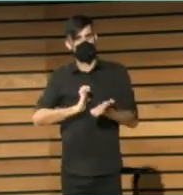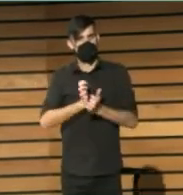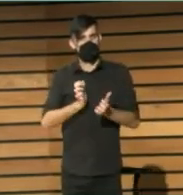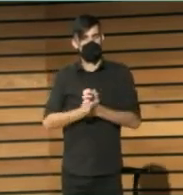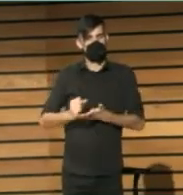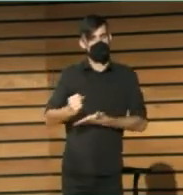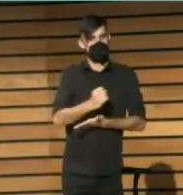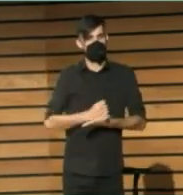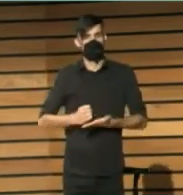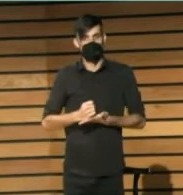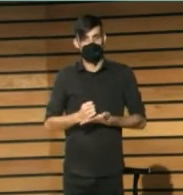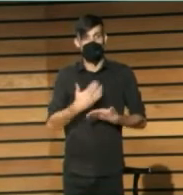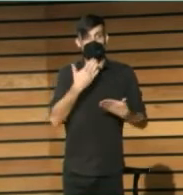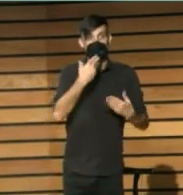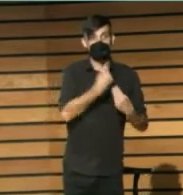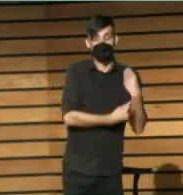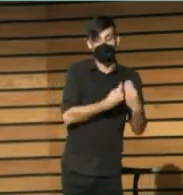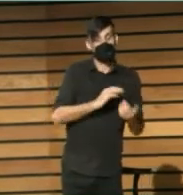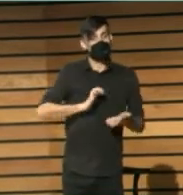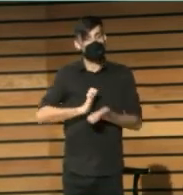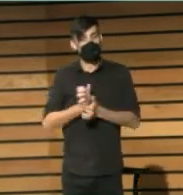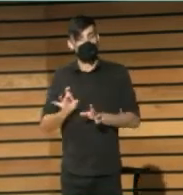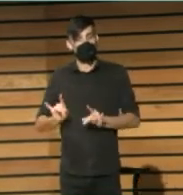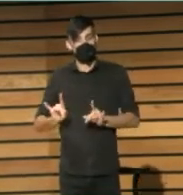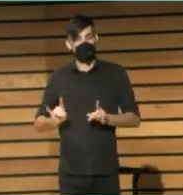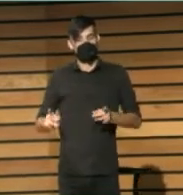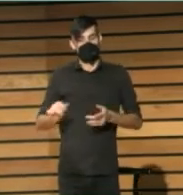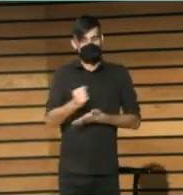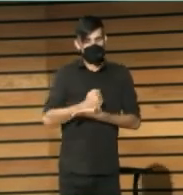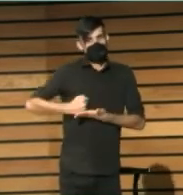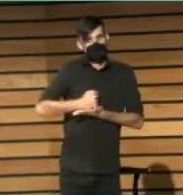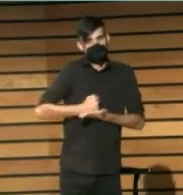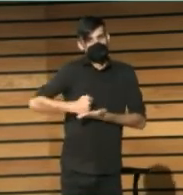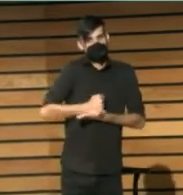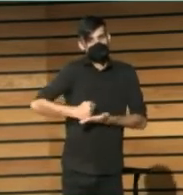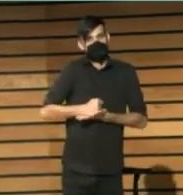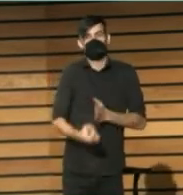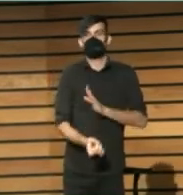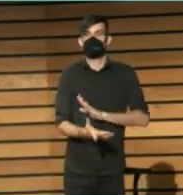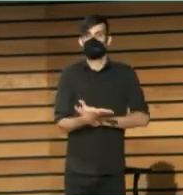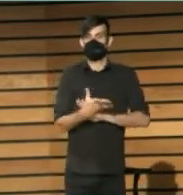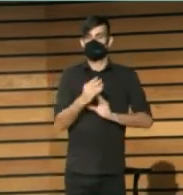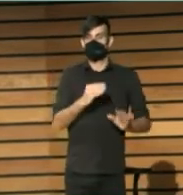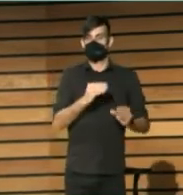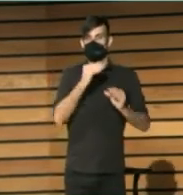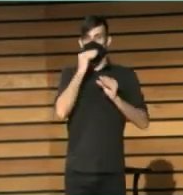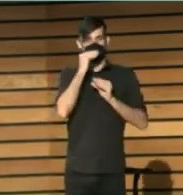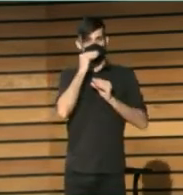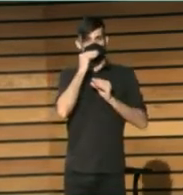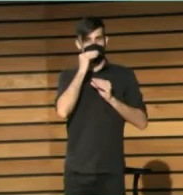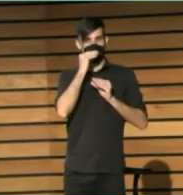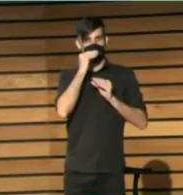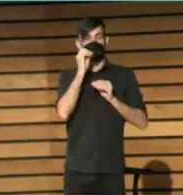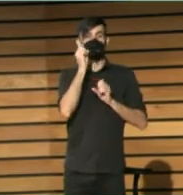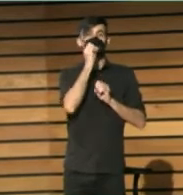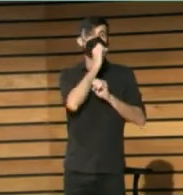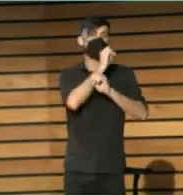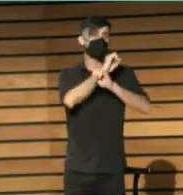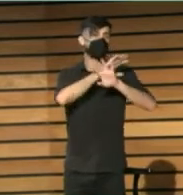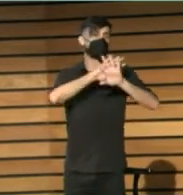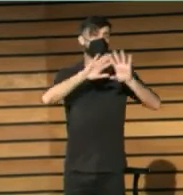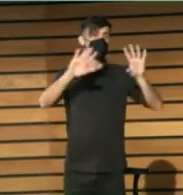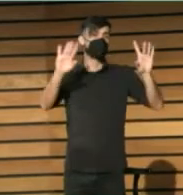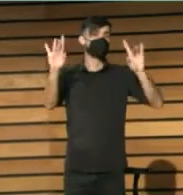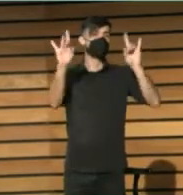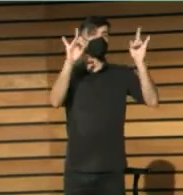con los plátanos y el gofio hacíamos meriendas inolvidables. Todo podía haber sido un paraíso, pero